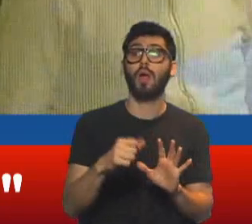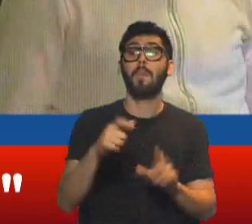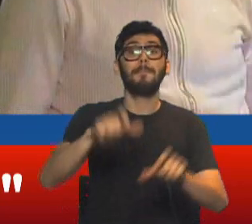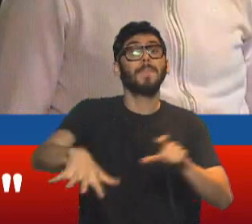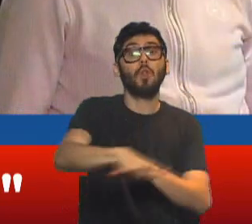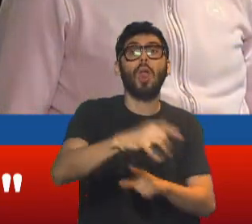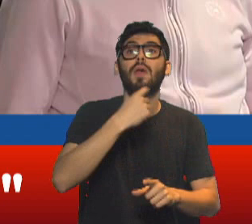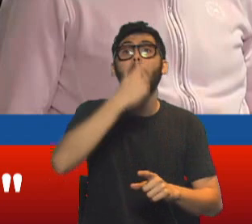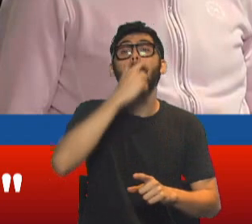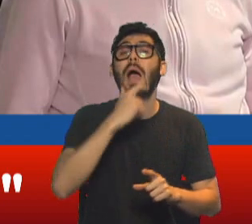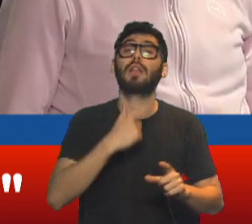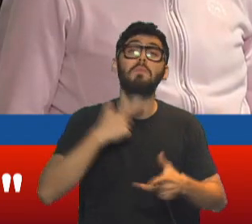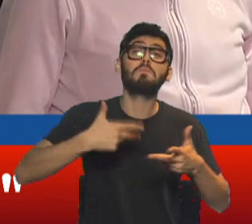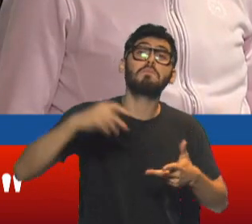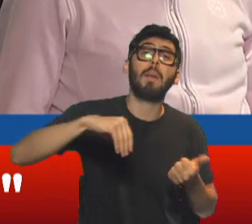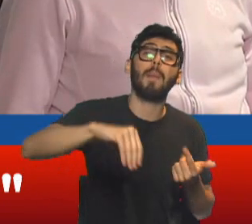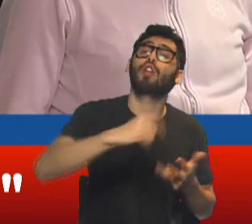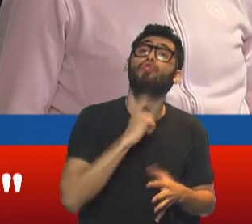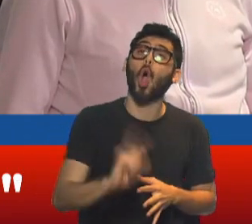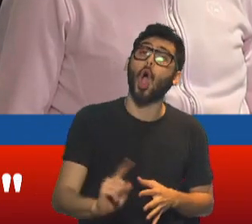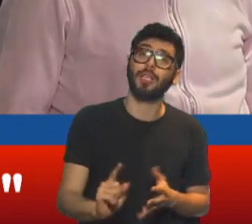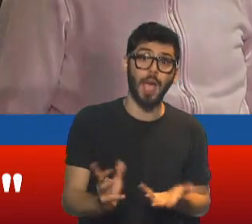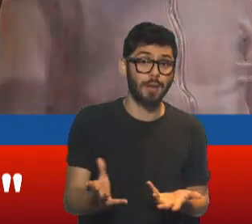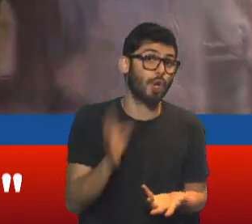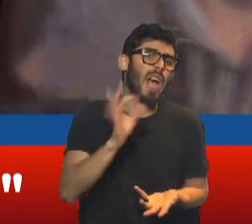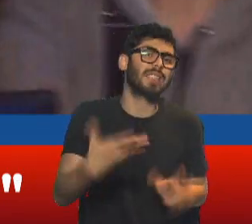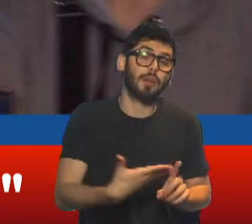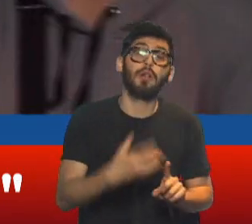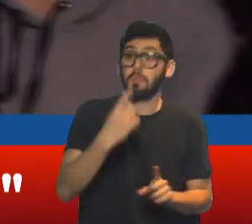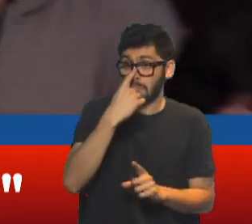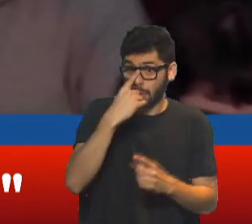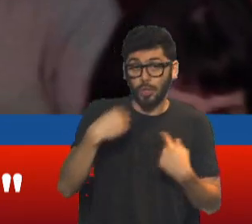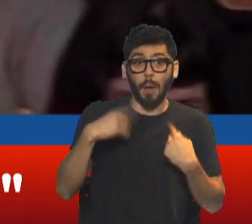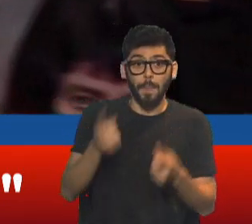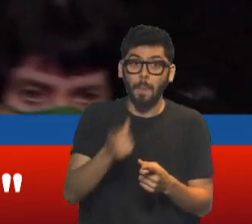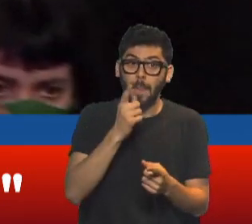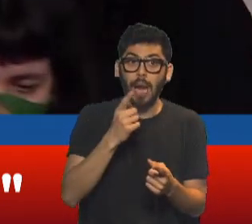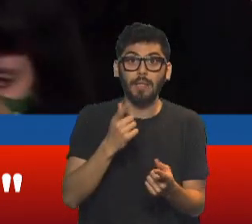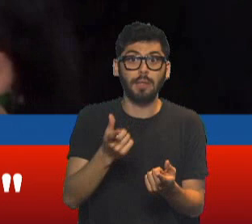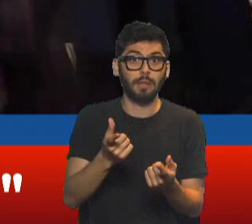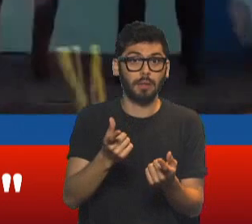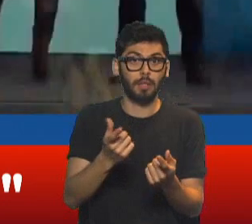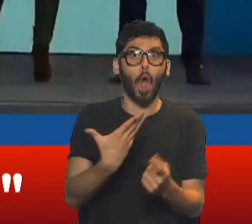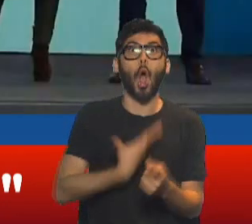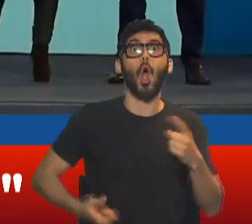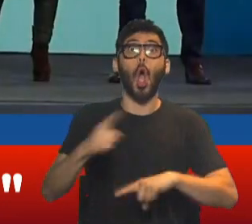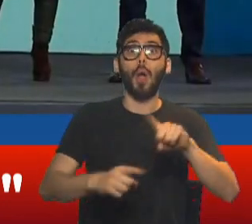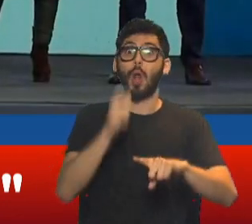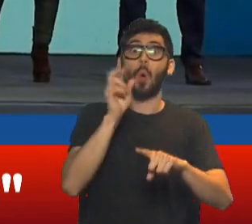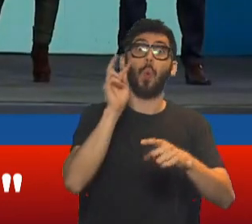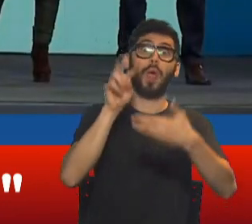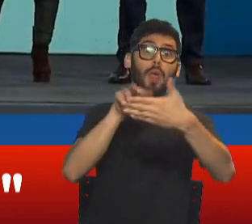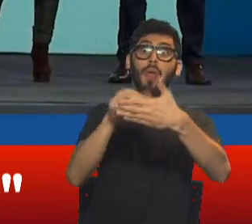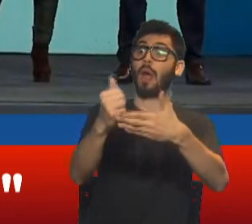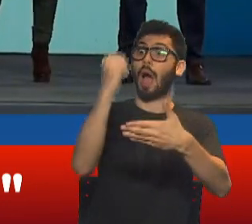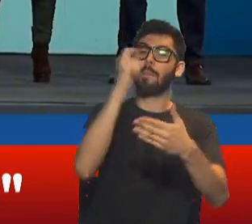Macri. Me parece que a veces, me incluyo, cometemos el error de manejar más mirando el retrovisor que mirando el parabrisas que está delante